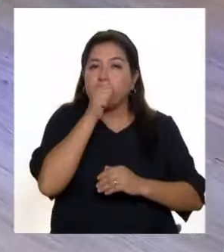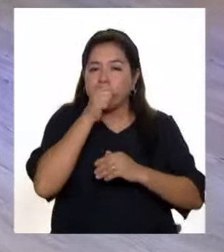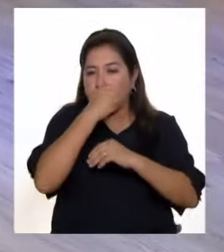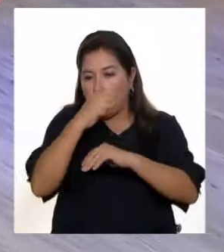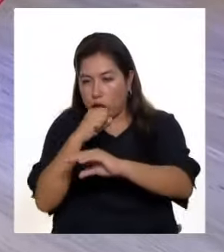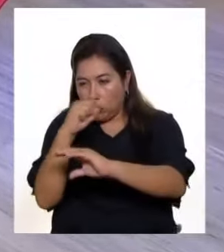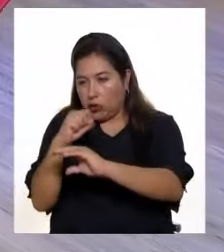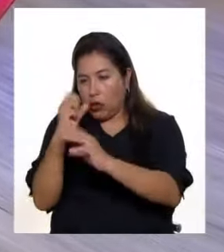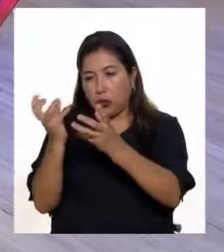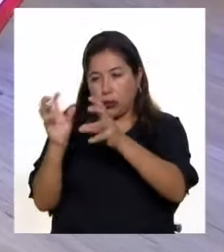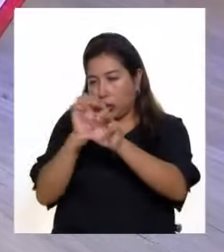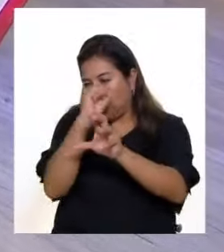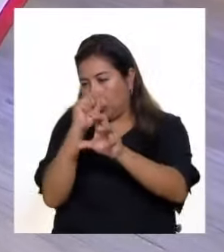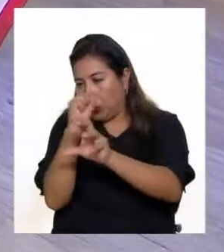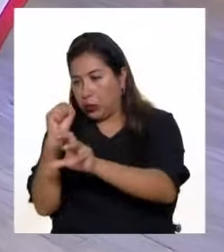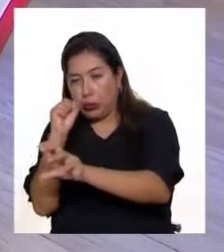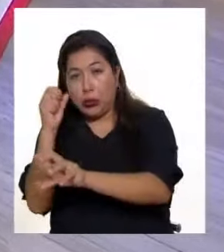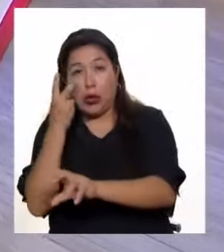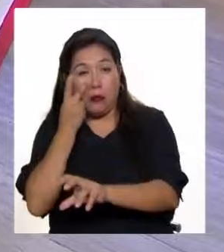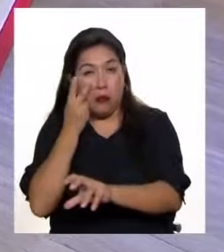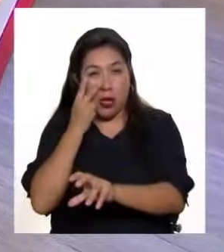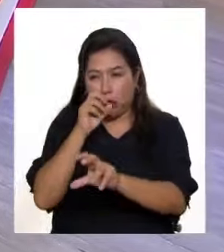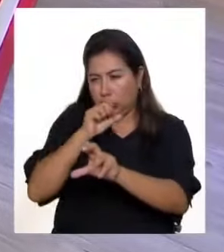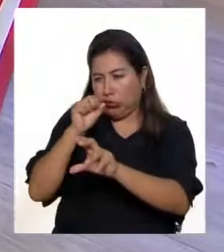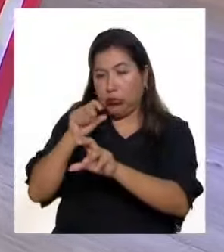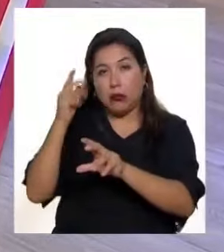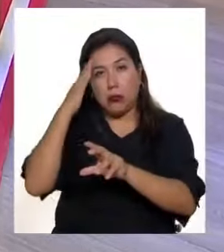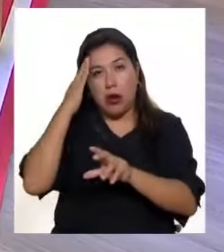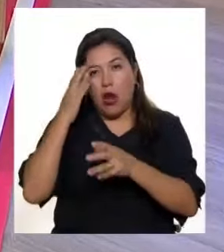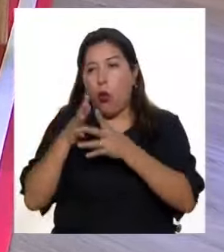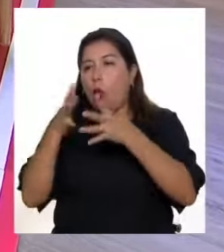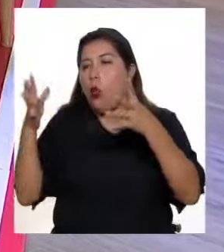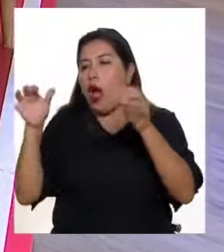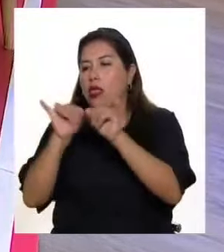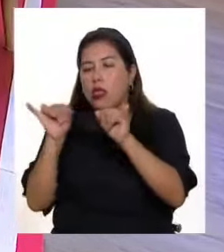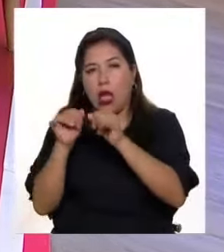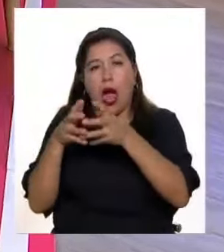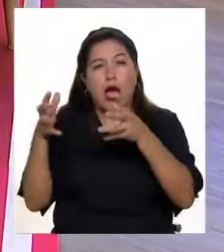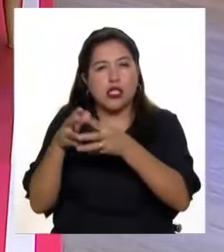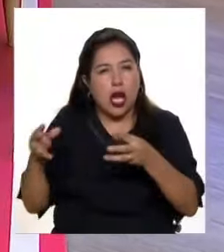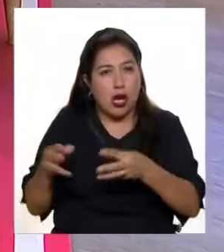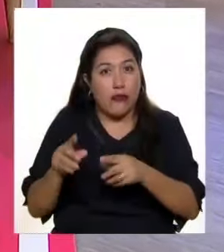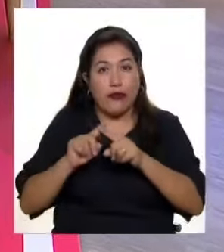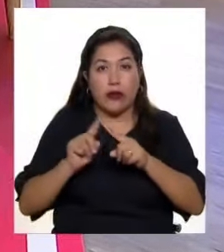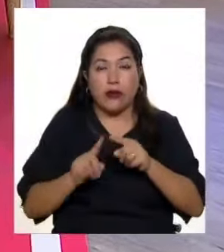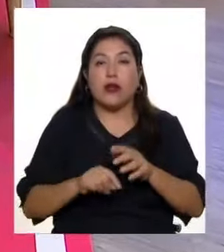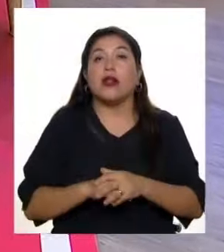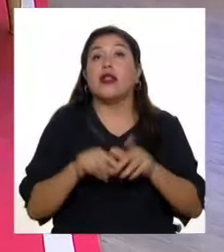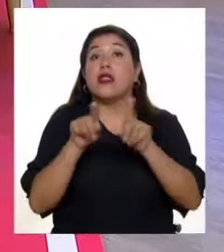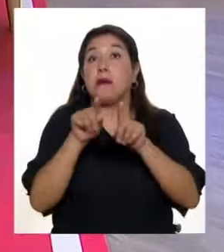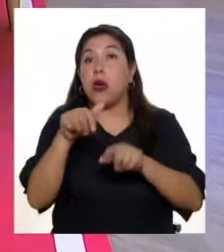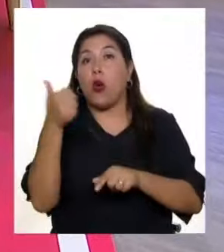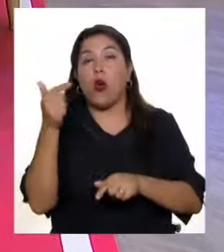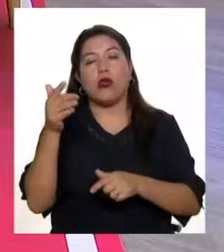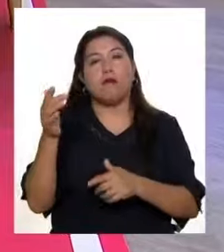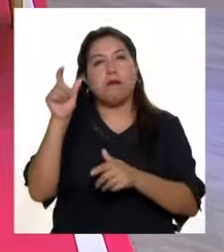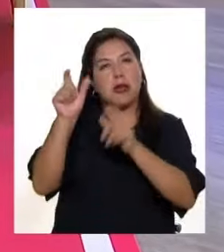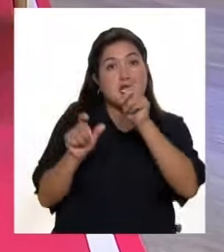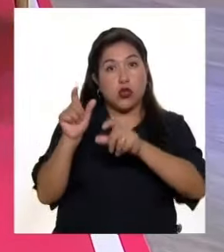volumen de la glándula prostática. Ahora, hay que tener un detalle presente. Hay pacientes que tienen sintomatología, le tomamos los exámenes y